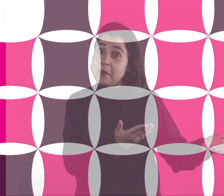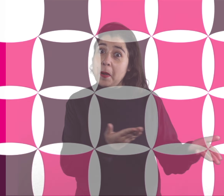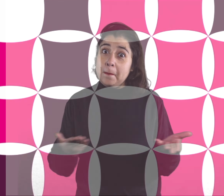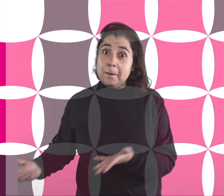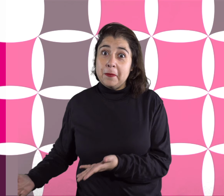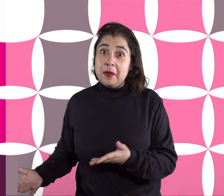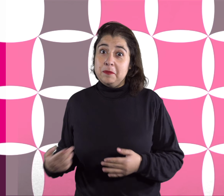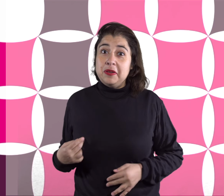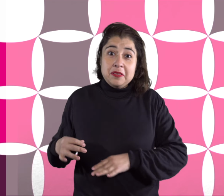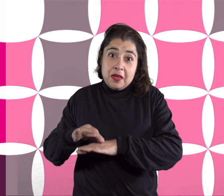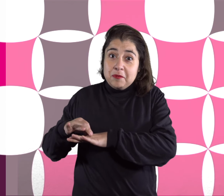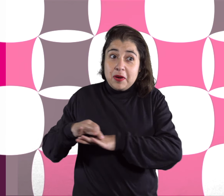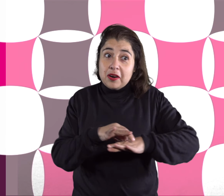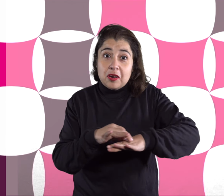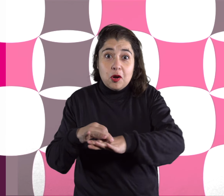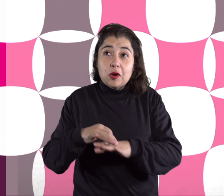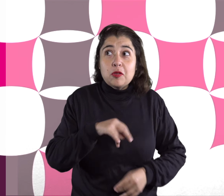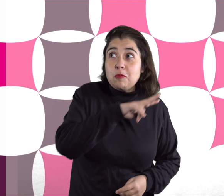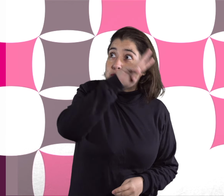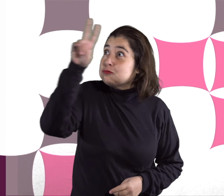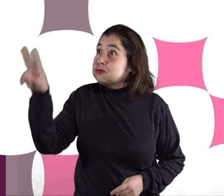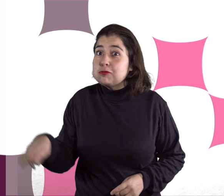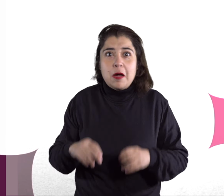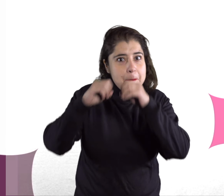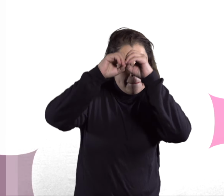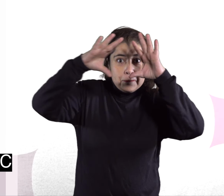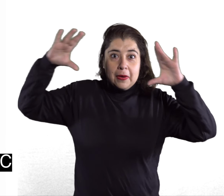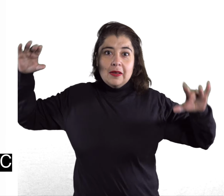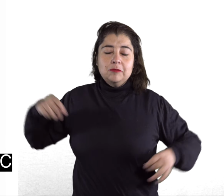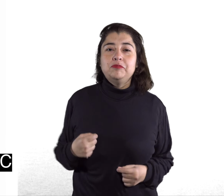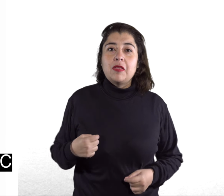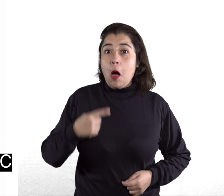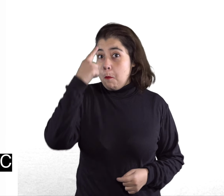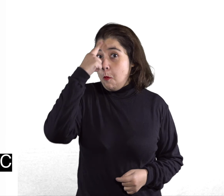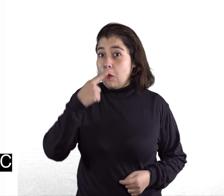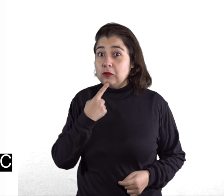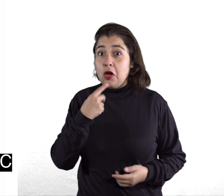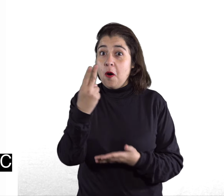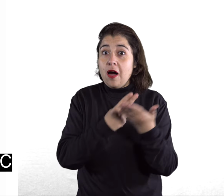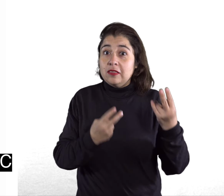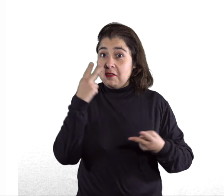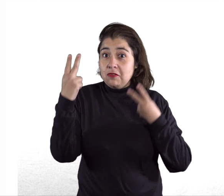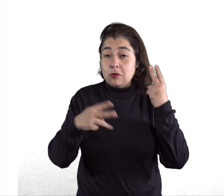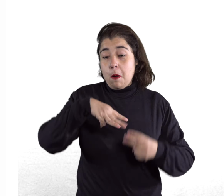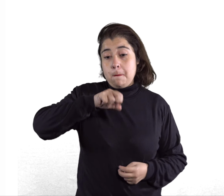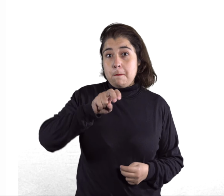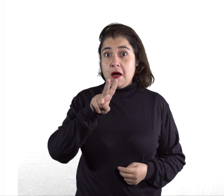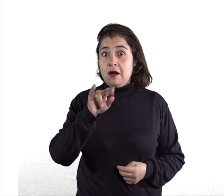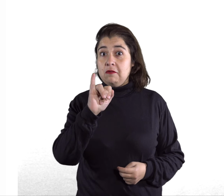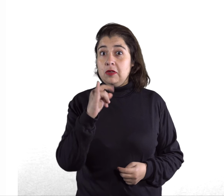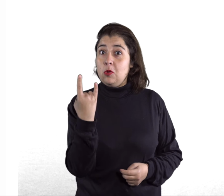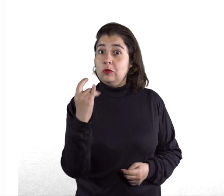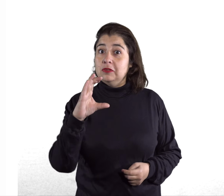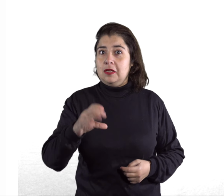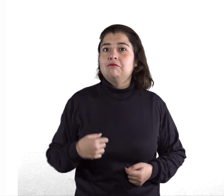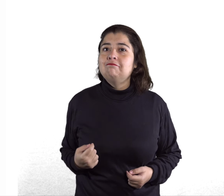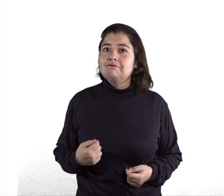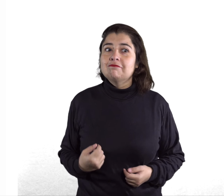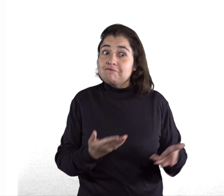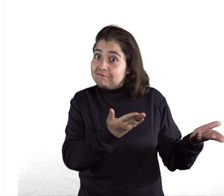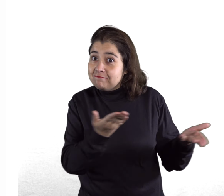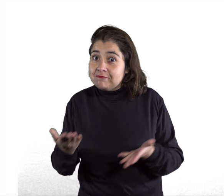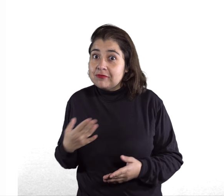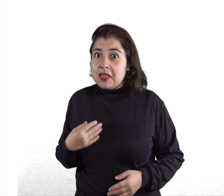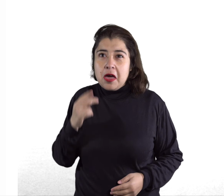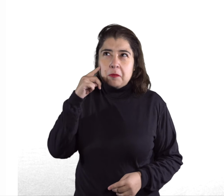Te damos la bienvenida a este recorrido imaginado del Museo de Artes Visuales Mavi UC. Te invitamos